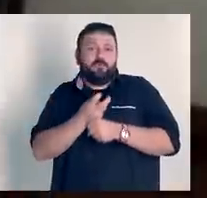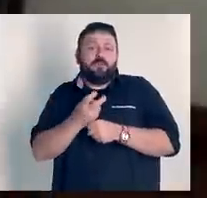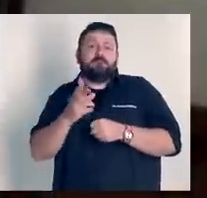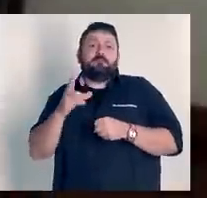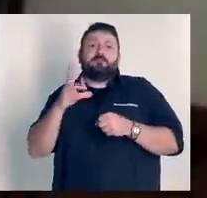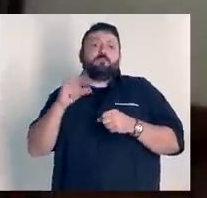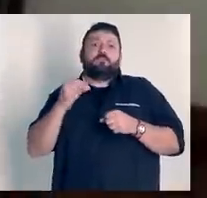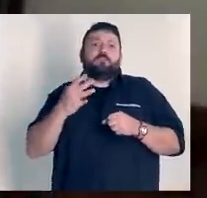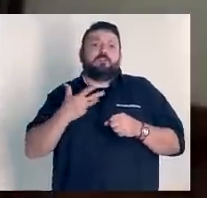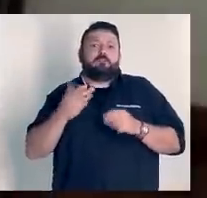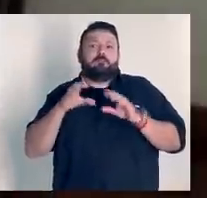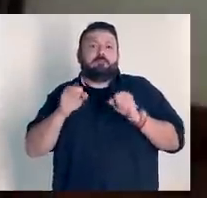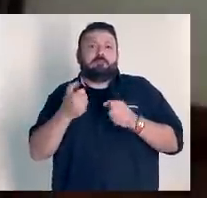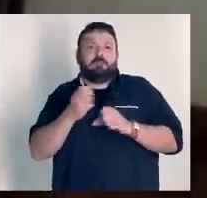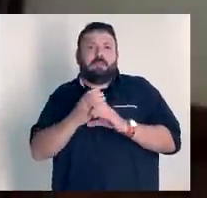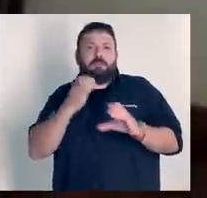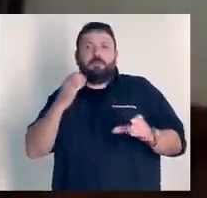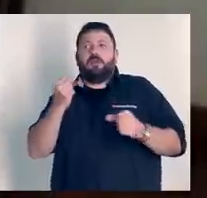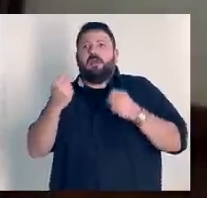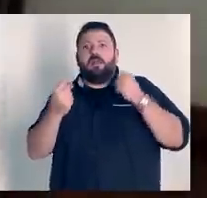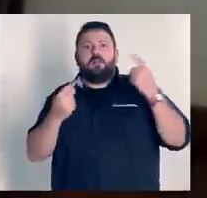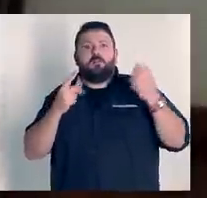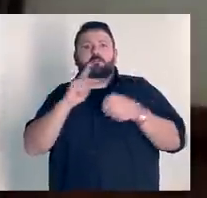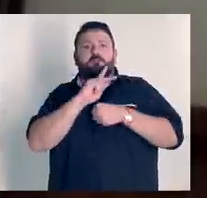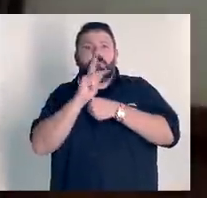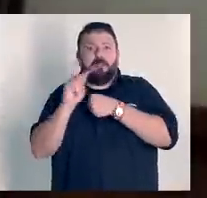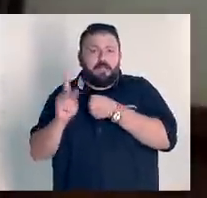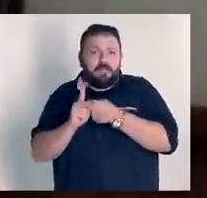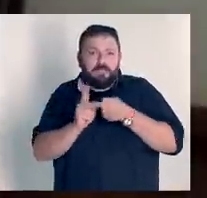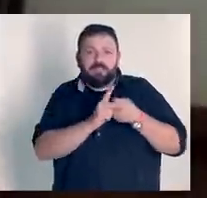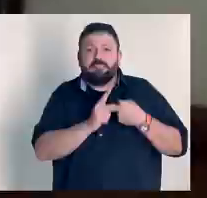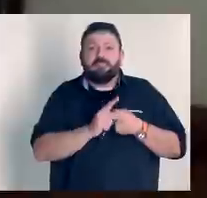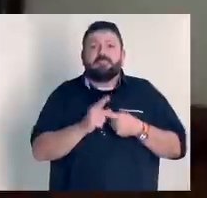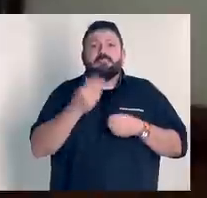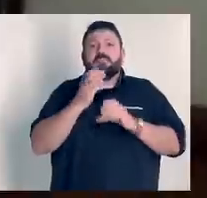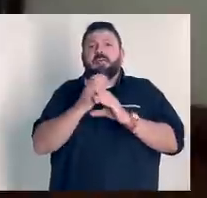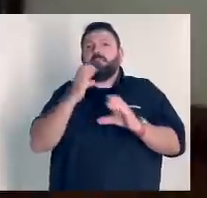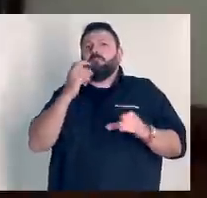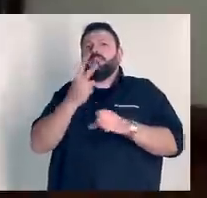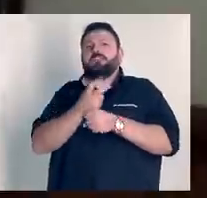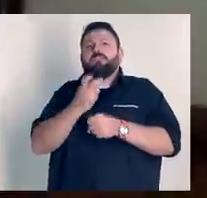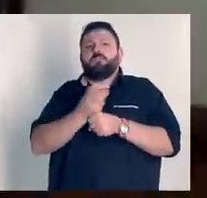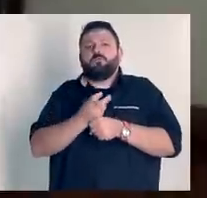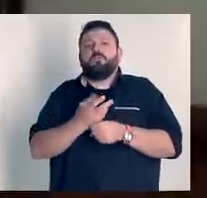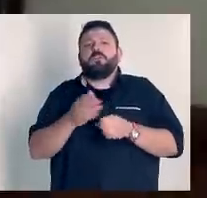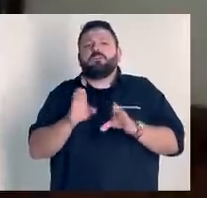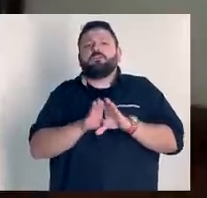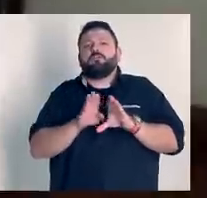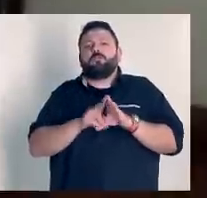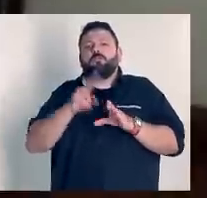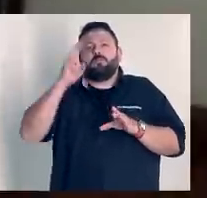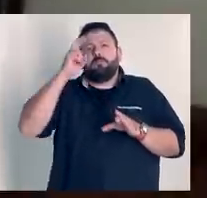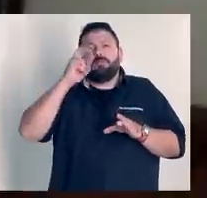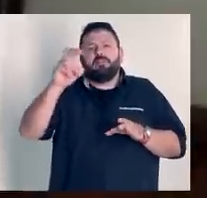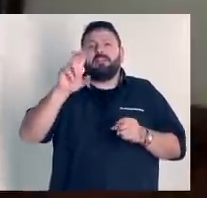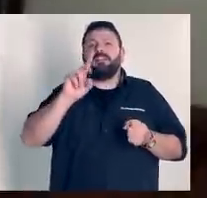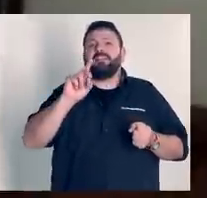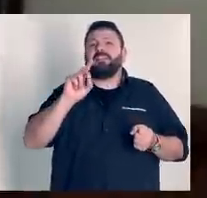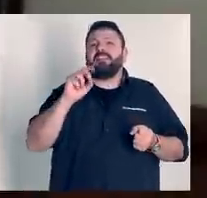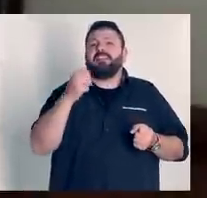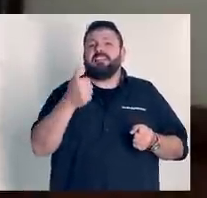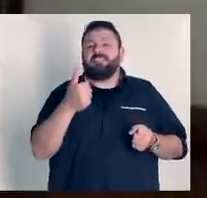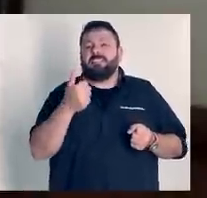y para los países que no están en México, que no saben qué significa camión de segunda, es que un viaje de 36 horas lo hicimos en